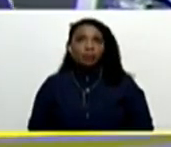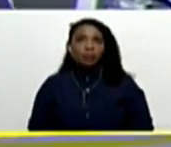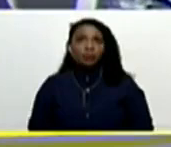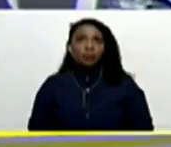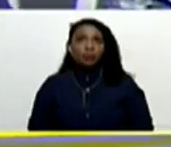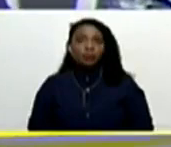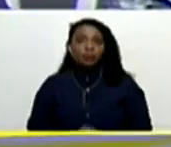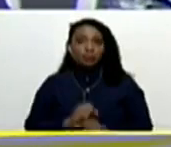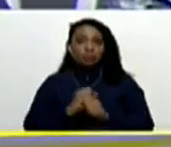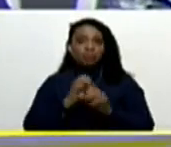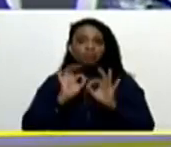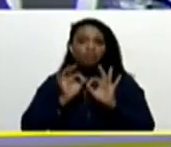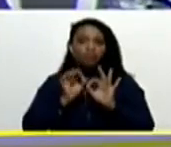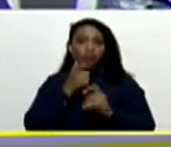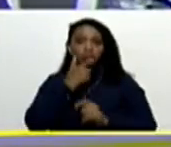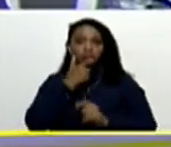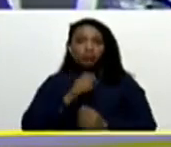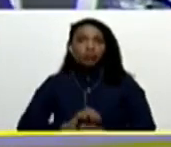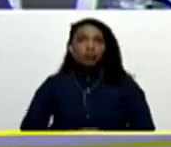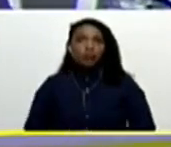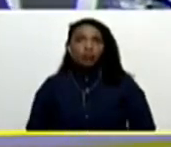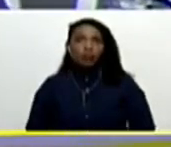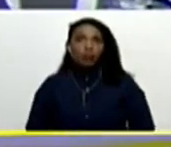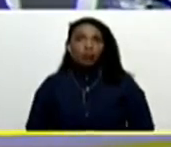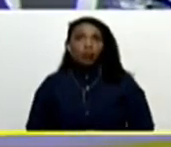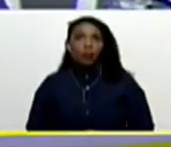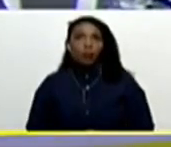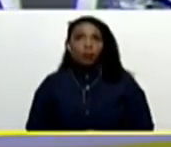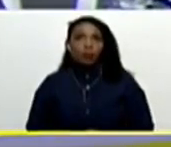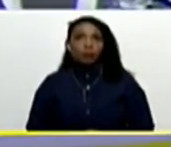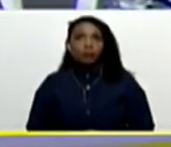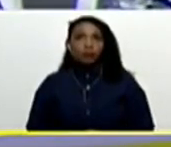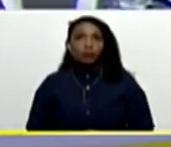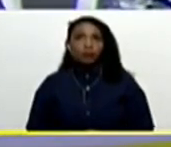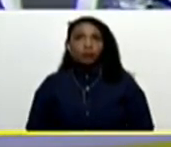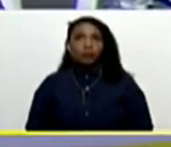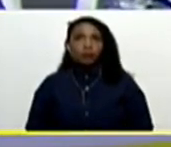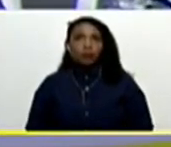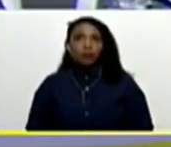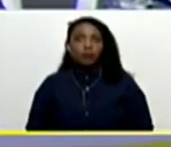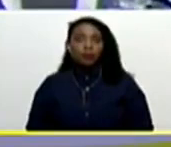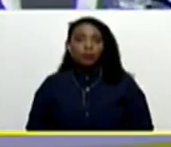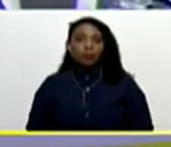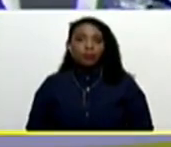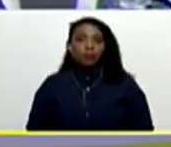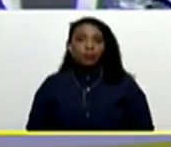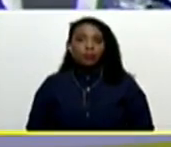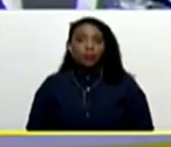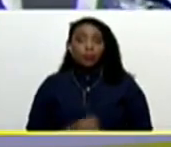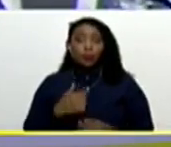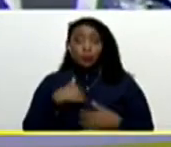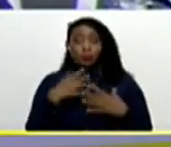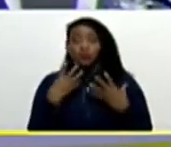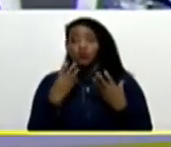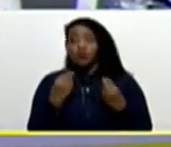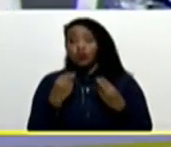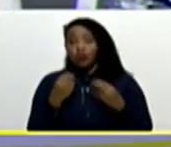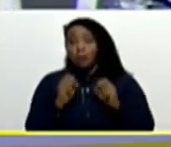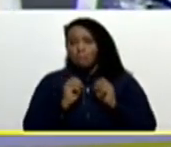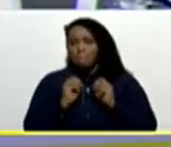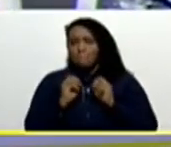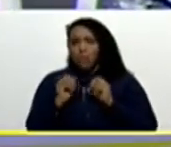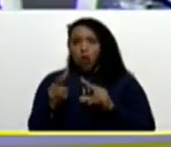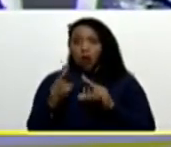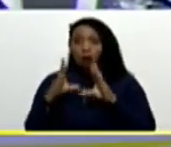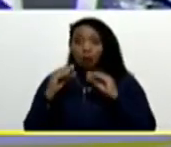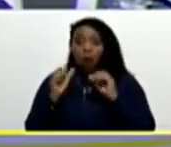And I had many opportunities to engage him in discussion. Tuve muchísimas oportunidades de